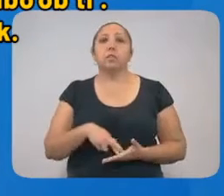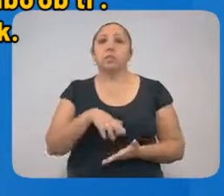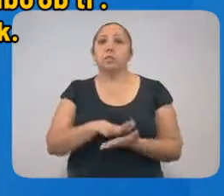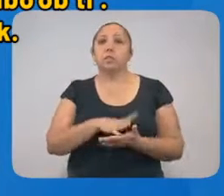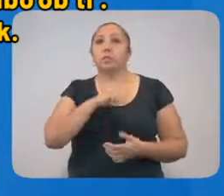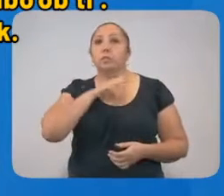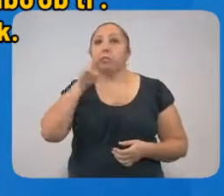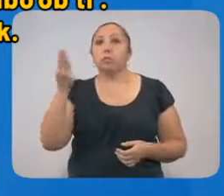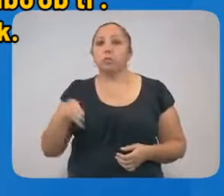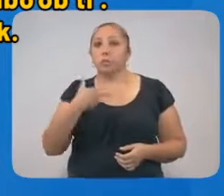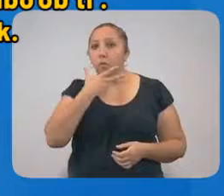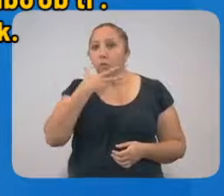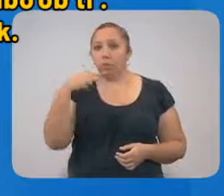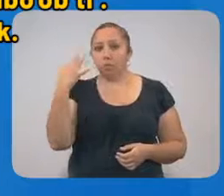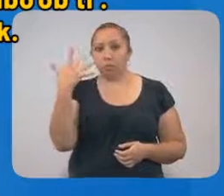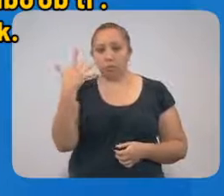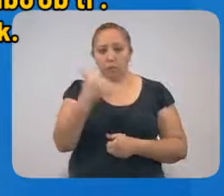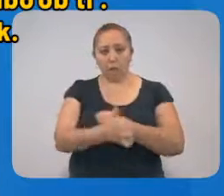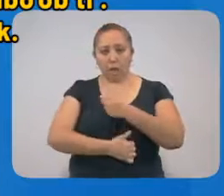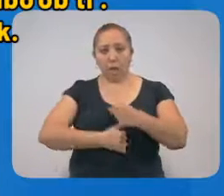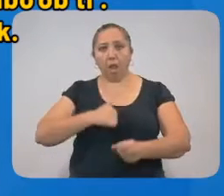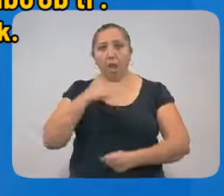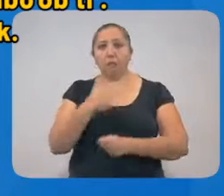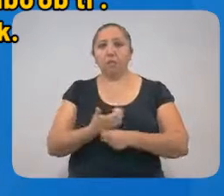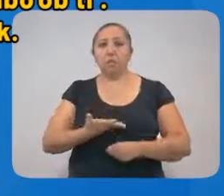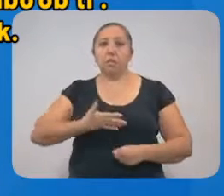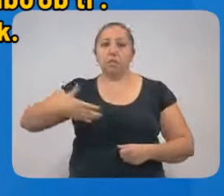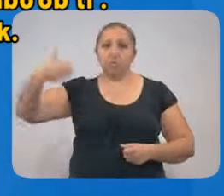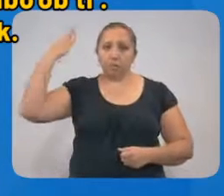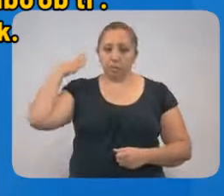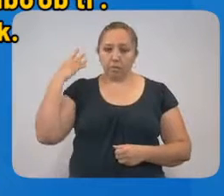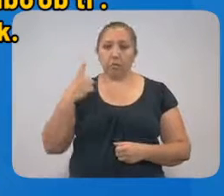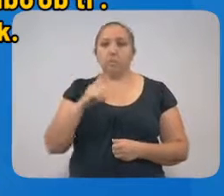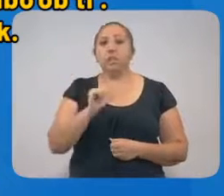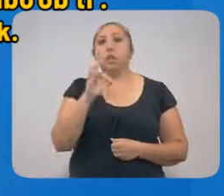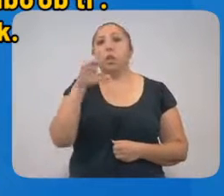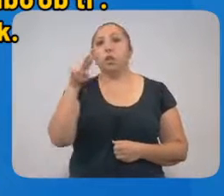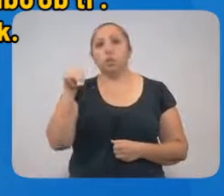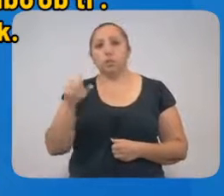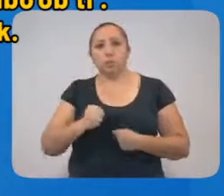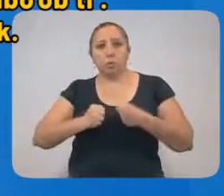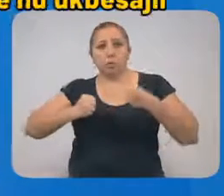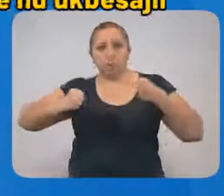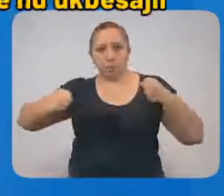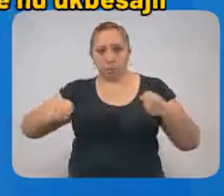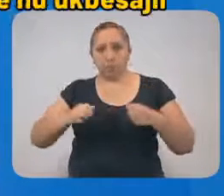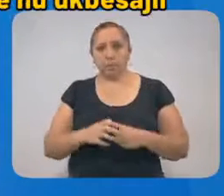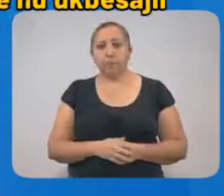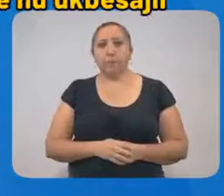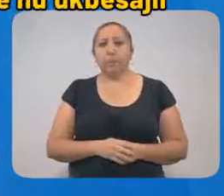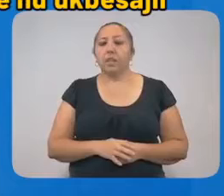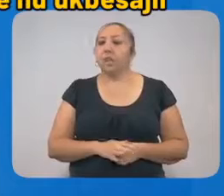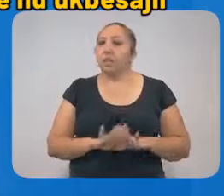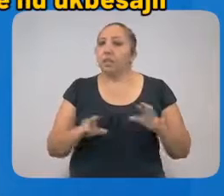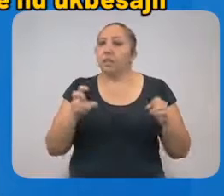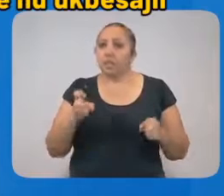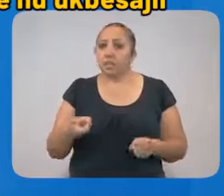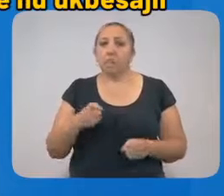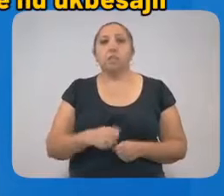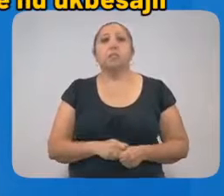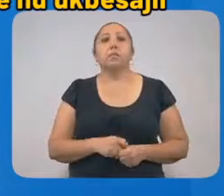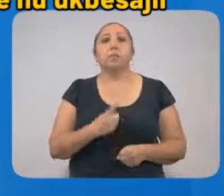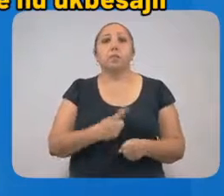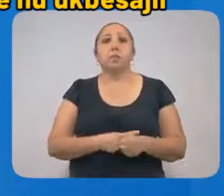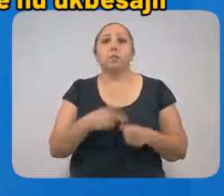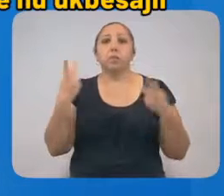el fallecimiento de un hombre de 50 años. Tenía enfermedades crónico-degenerativas y obesidad. Tras la confirmación de este sensible